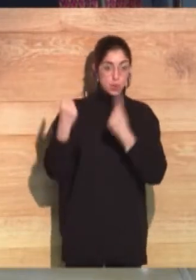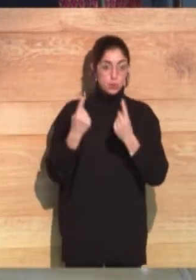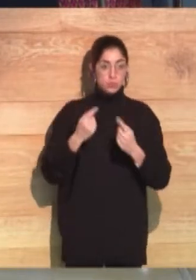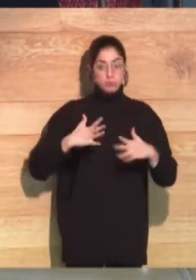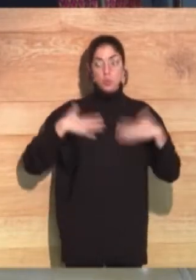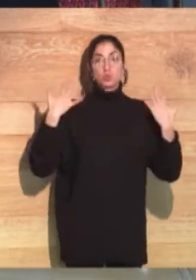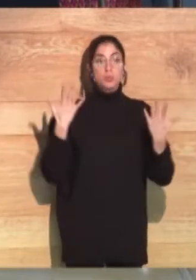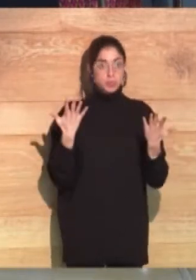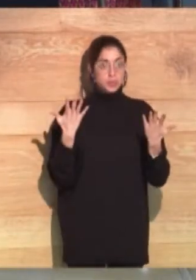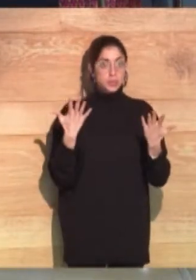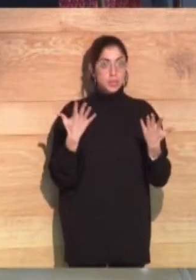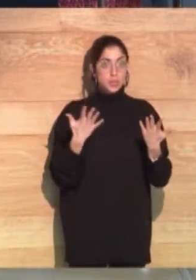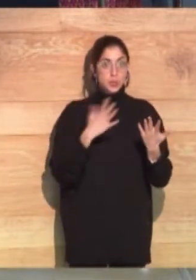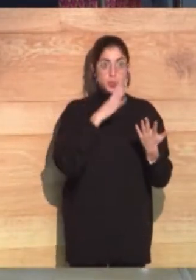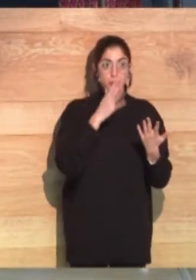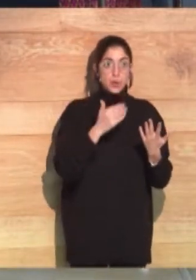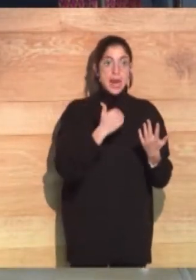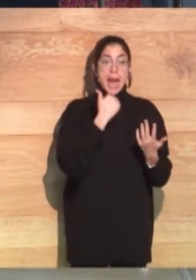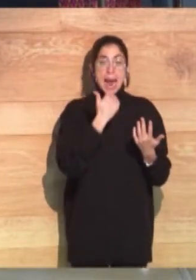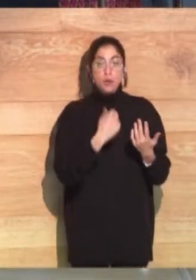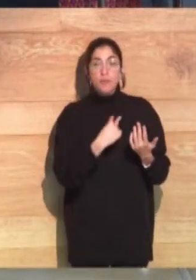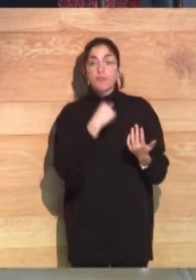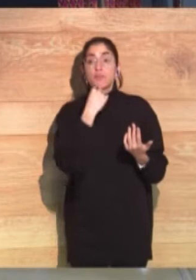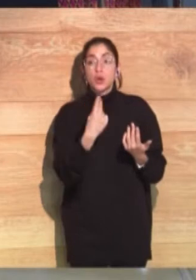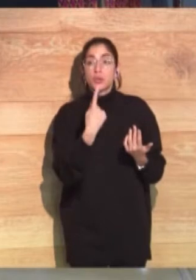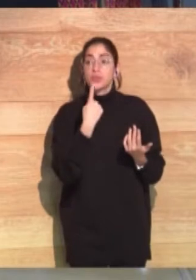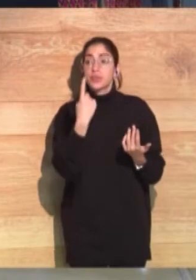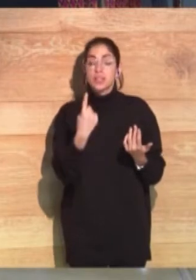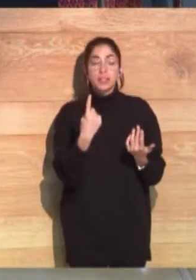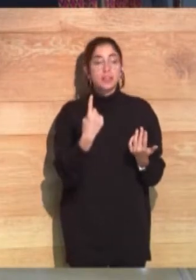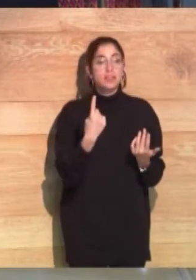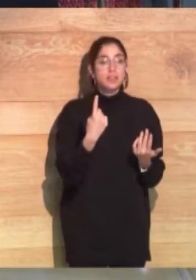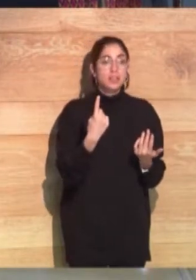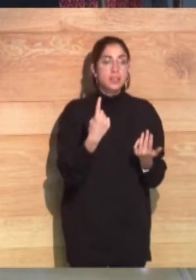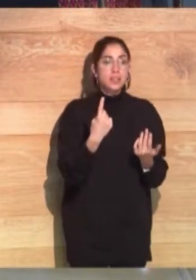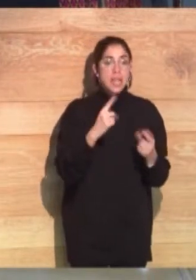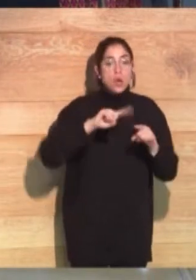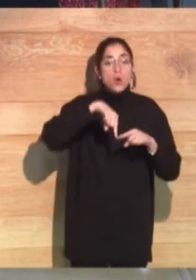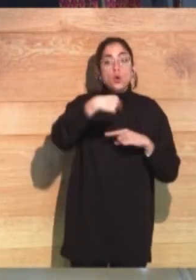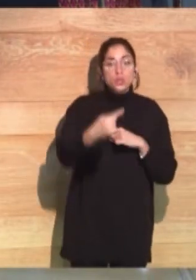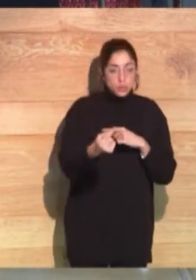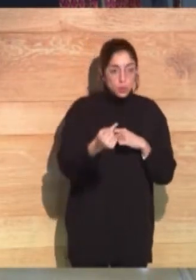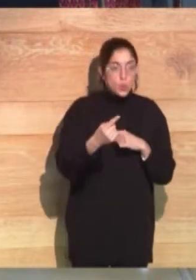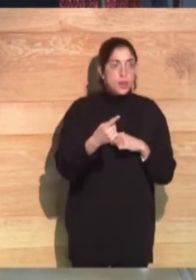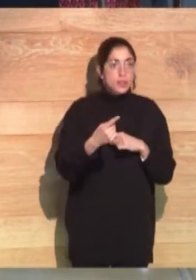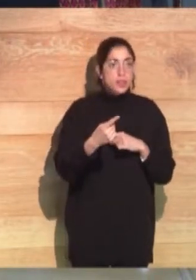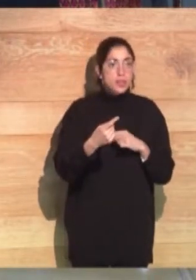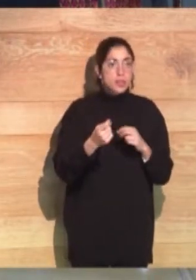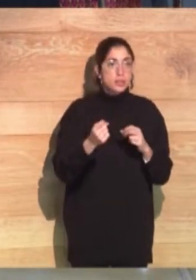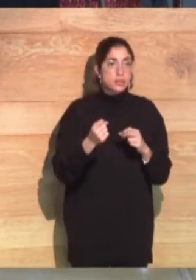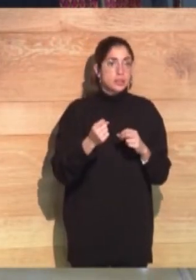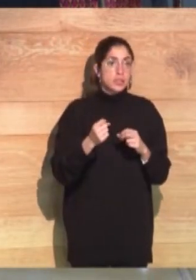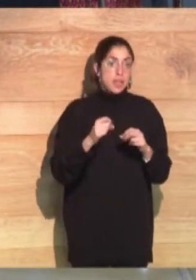algunas voces que siempre habían alertado de las consecuencias que podría tener una